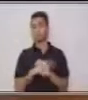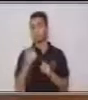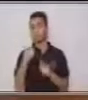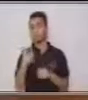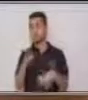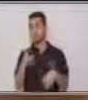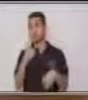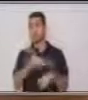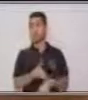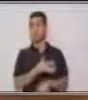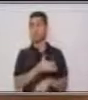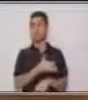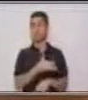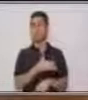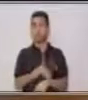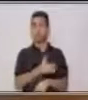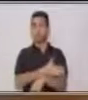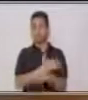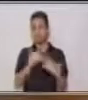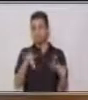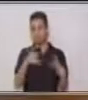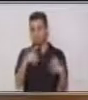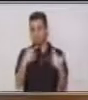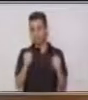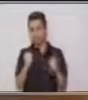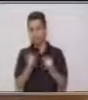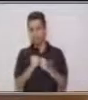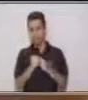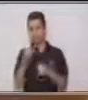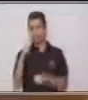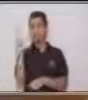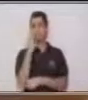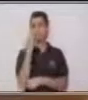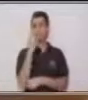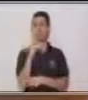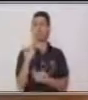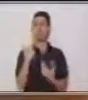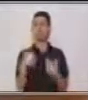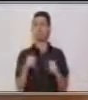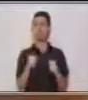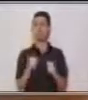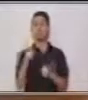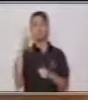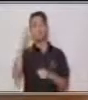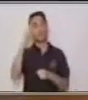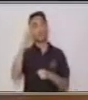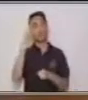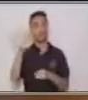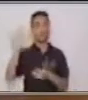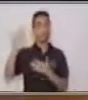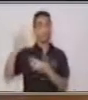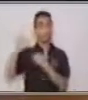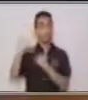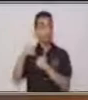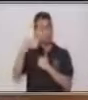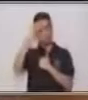trabajado anteriormente y algo importante que vamos a hacer en este momento es recordar algunas